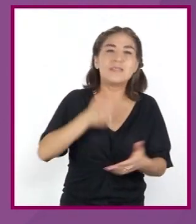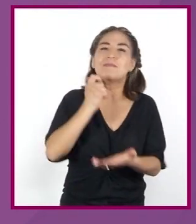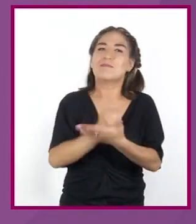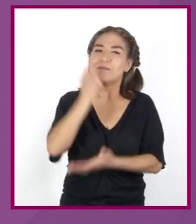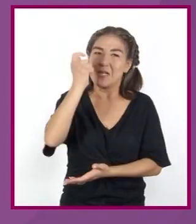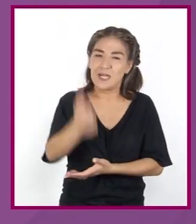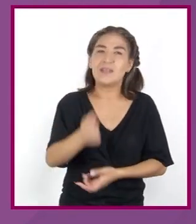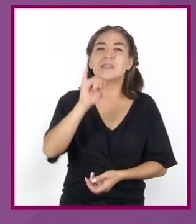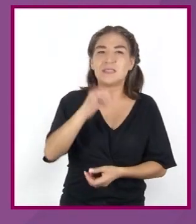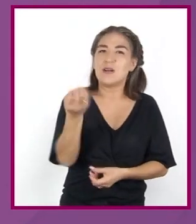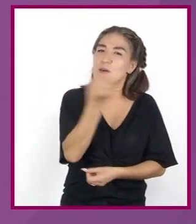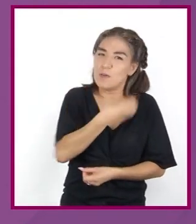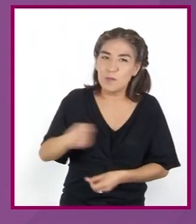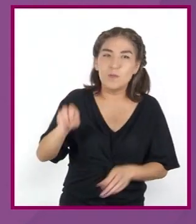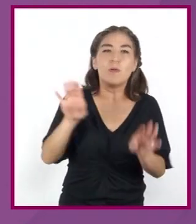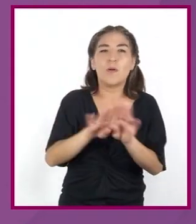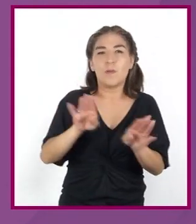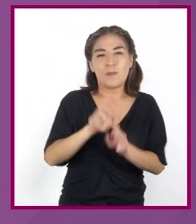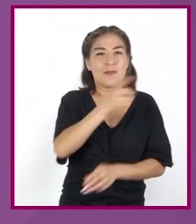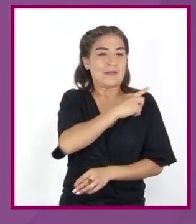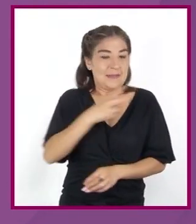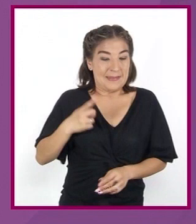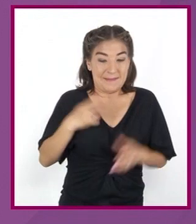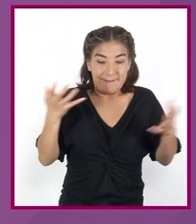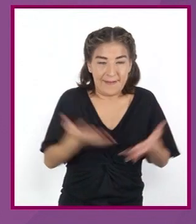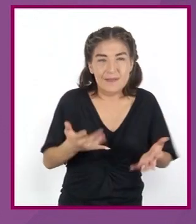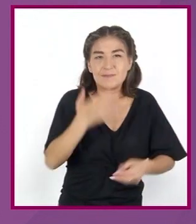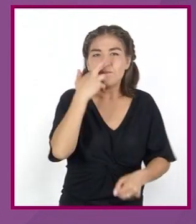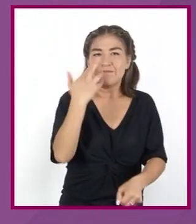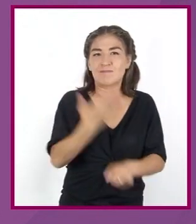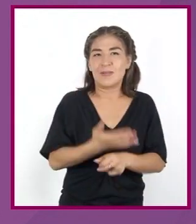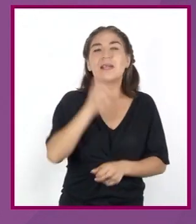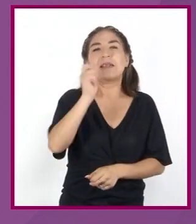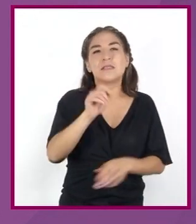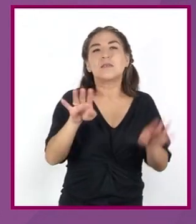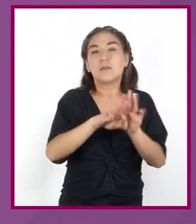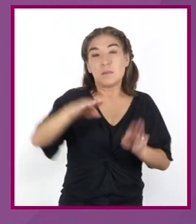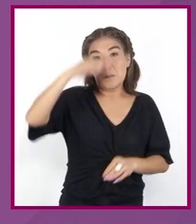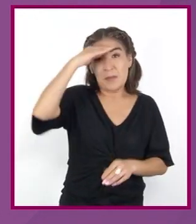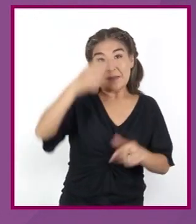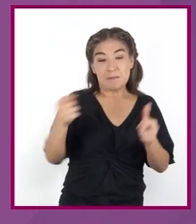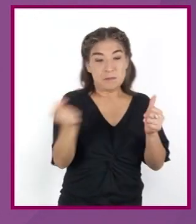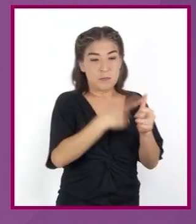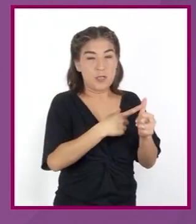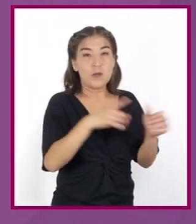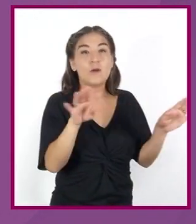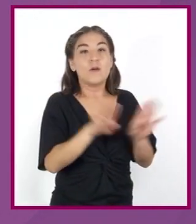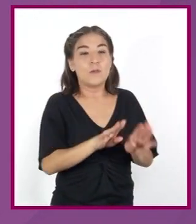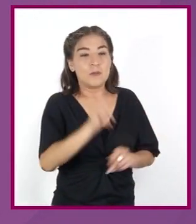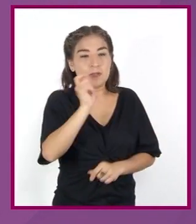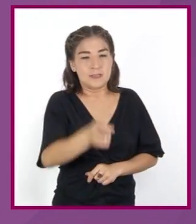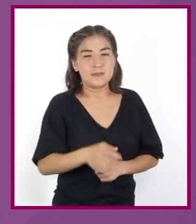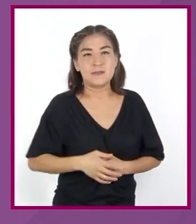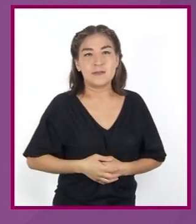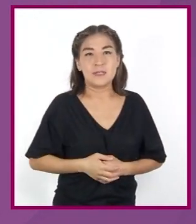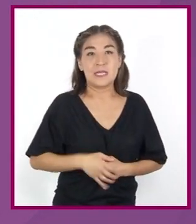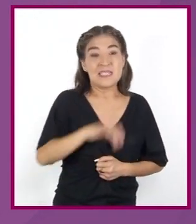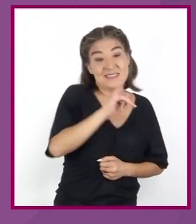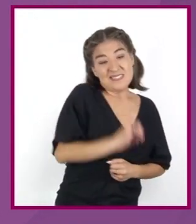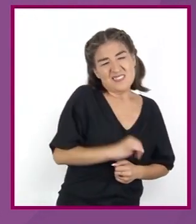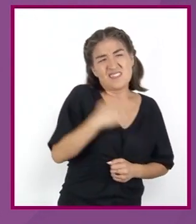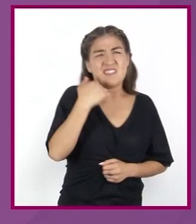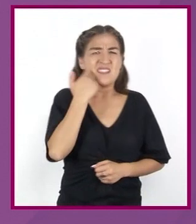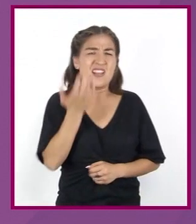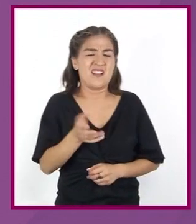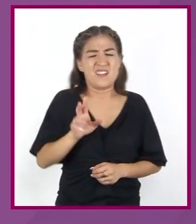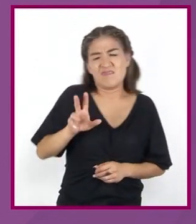de el obligarte a hacer algo, tenemos que tener en consideración que no hay un sí quiero o no quiero. O